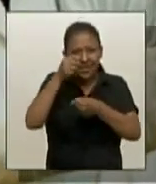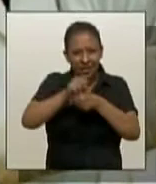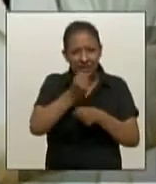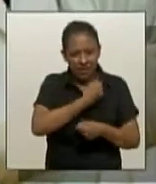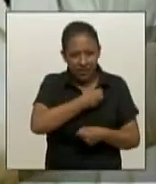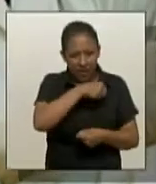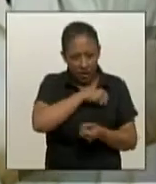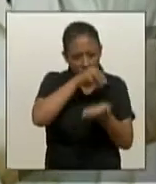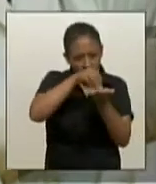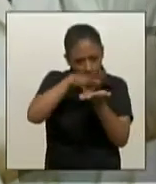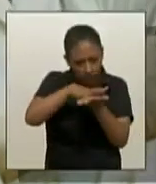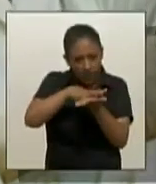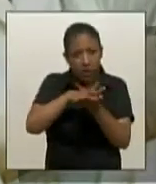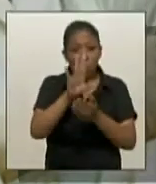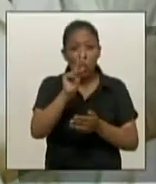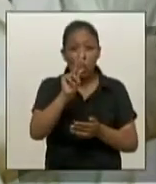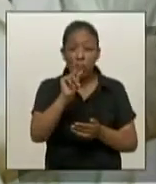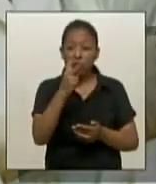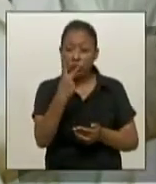de Salud de